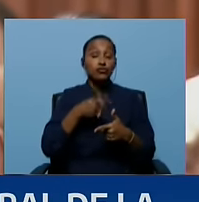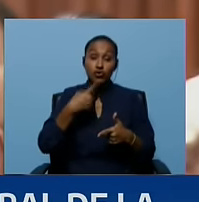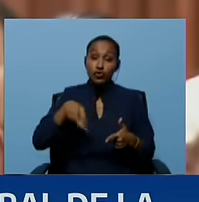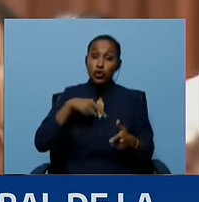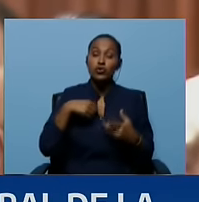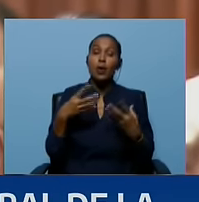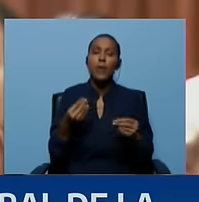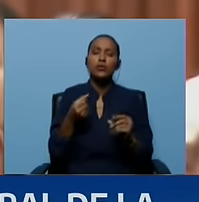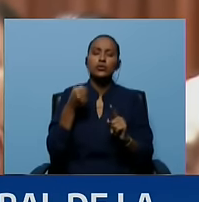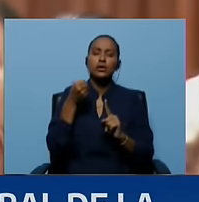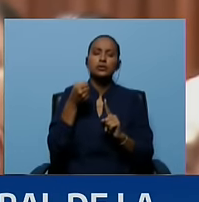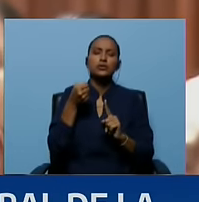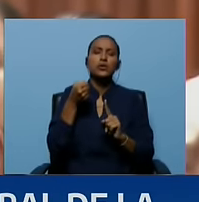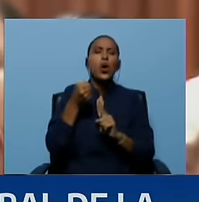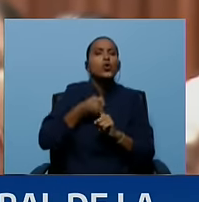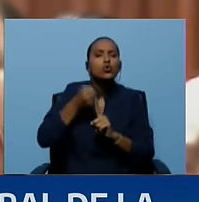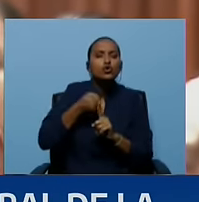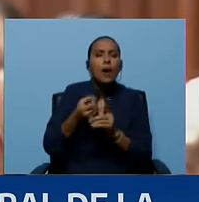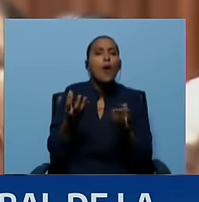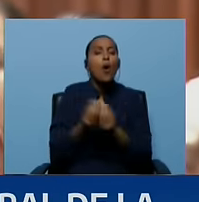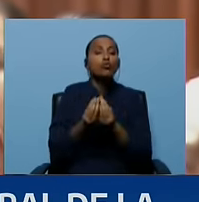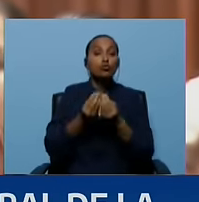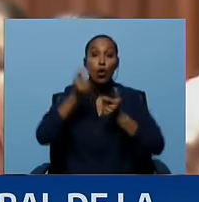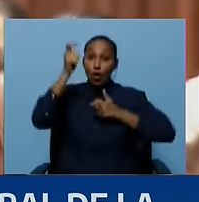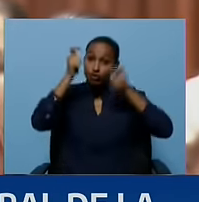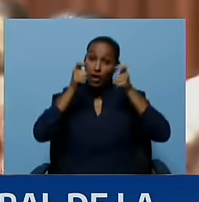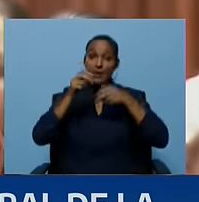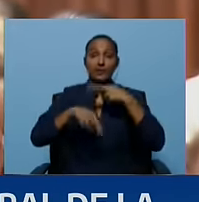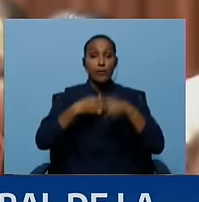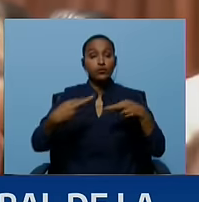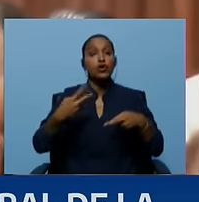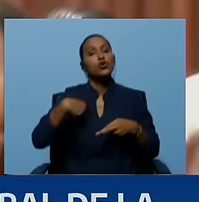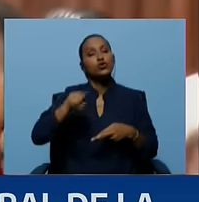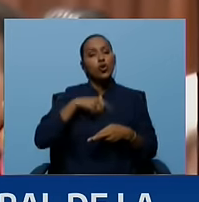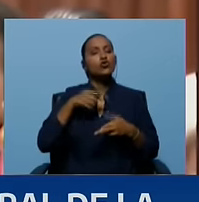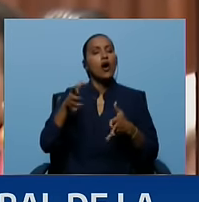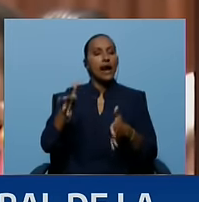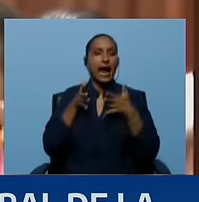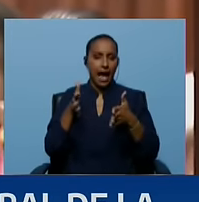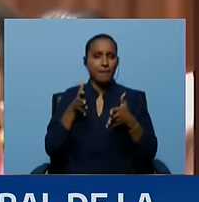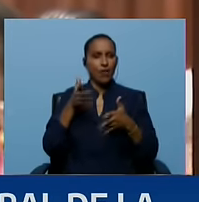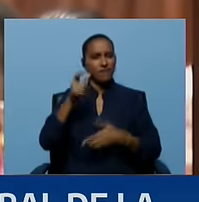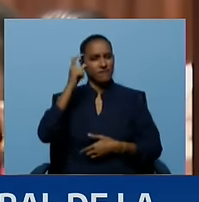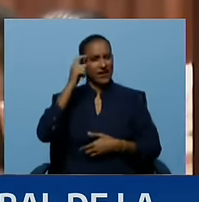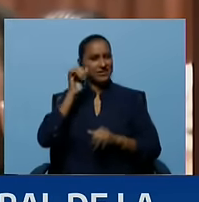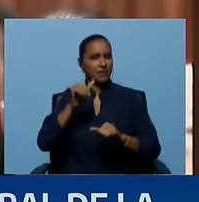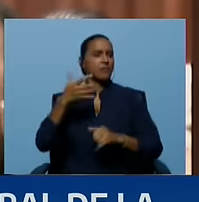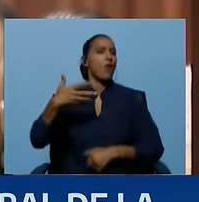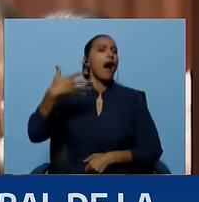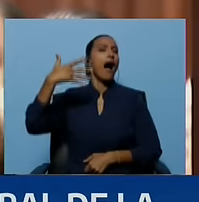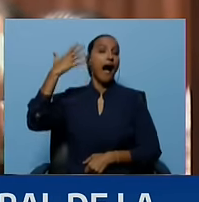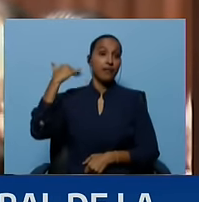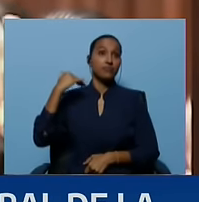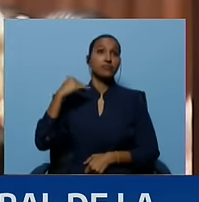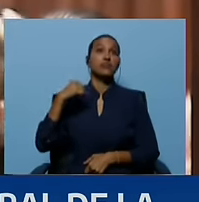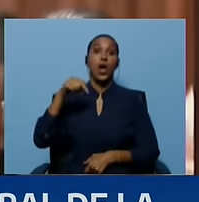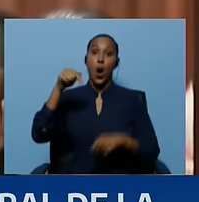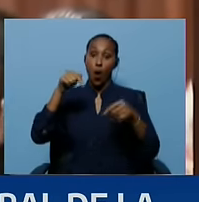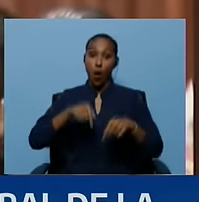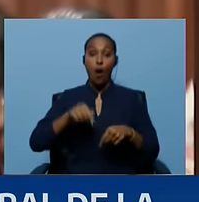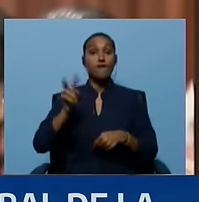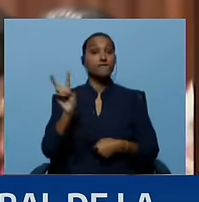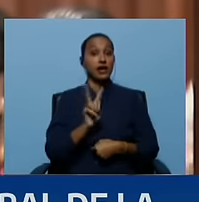al presidente Chávez, junto a la revolución y junto a nuestro pueblo, y los vencimos en aquel momento. Hoy yo creo que Venezuela se encamina